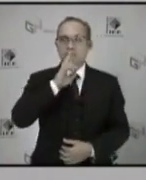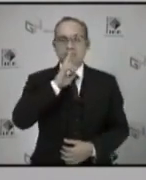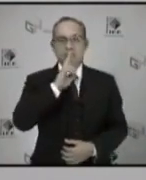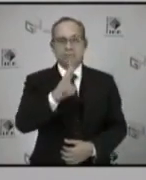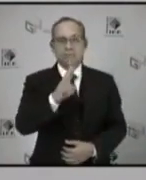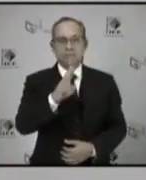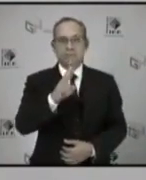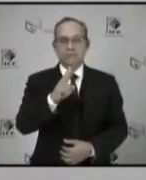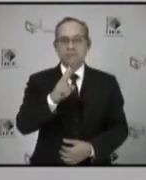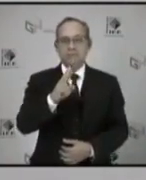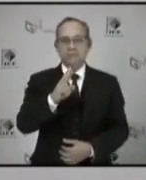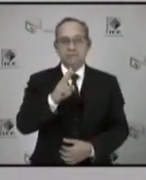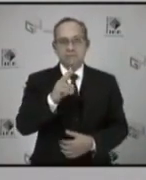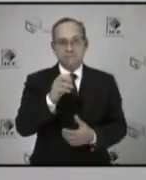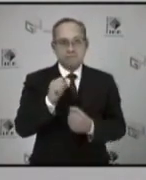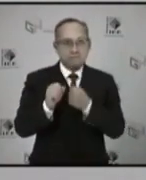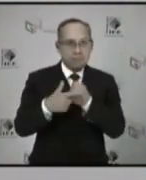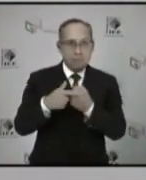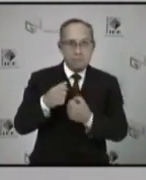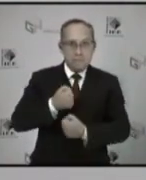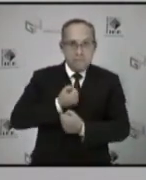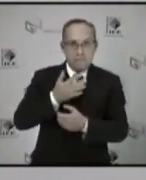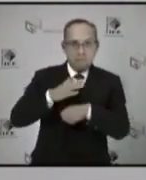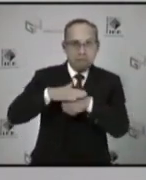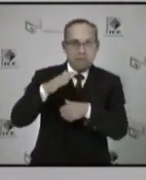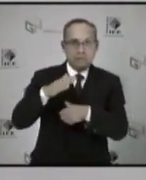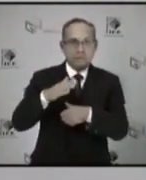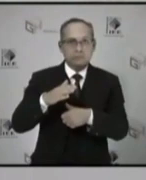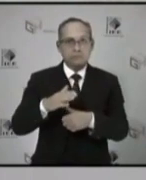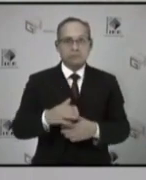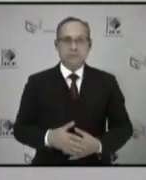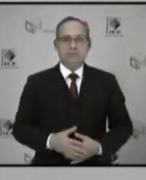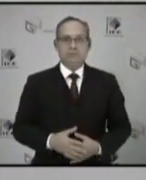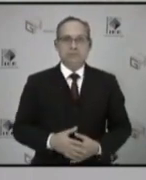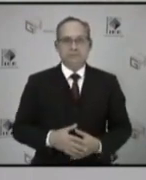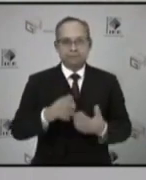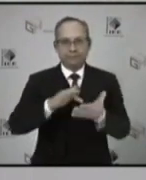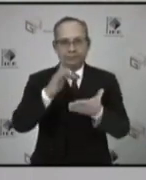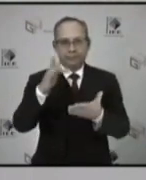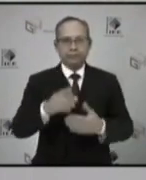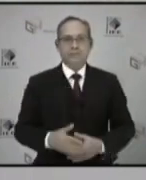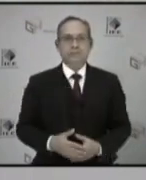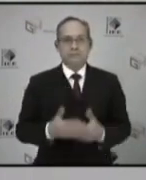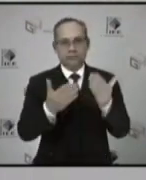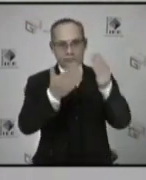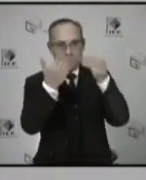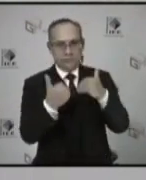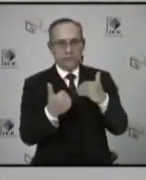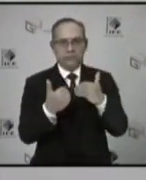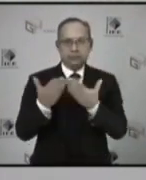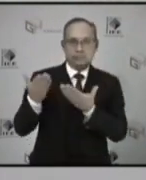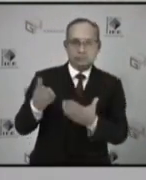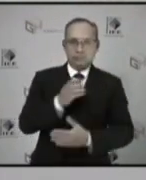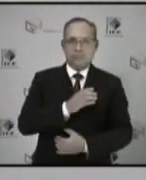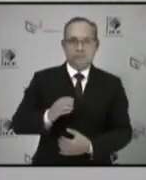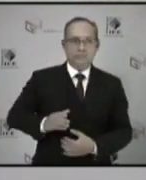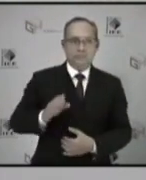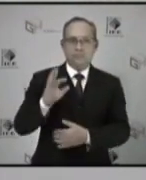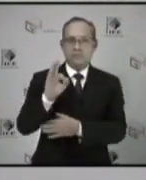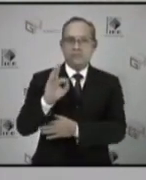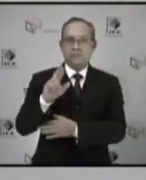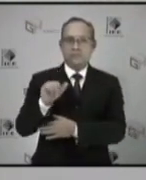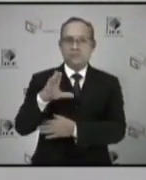Muchas gracias. Gracias, candidato. Ahora le corresponde la participación al candidato Francisco Berganza Escorza. Candidato, tiene la